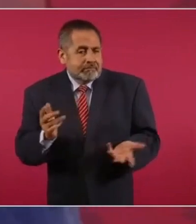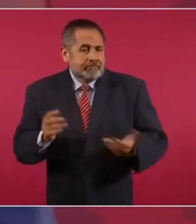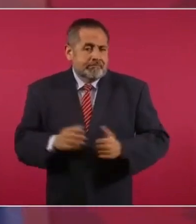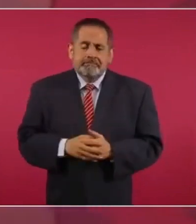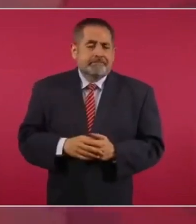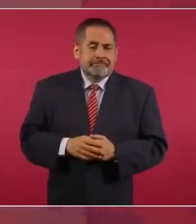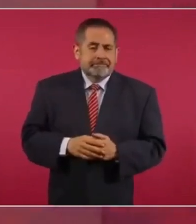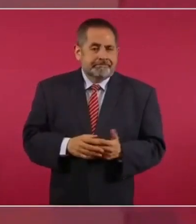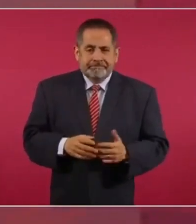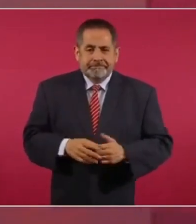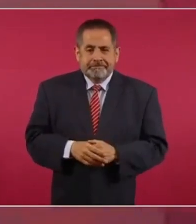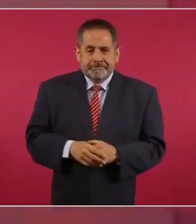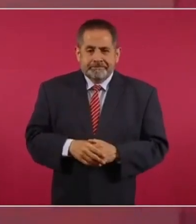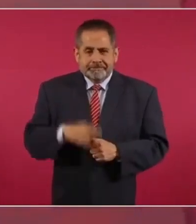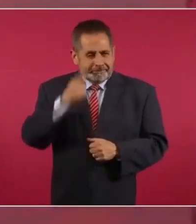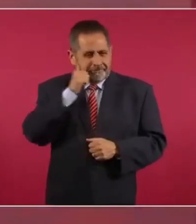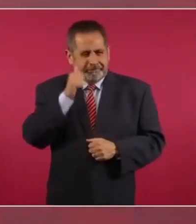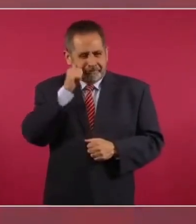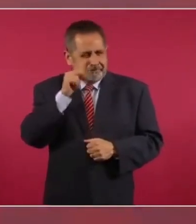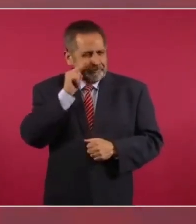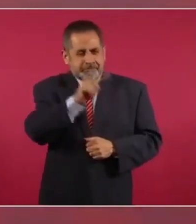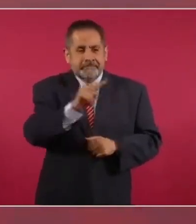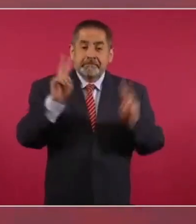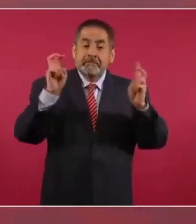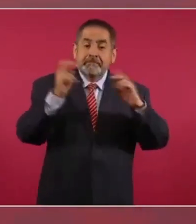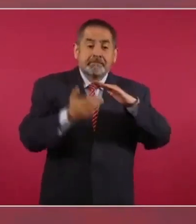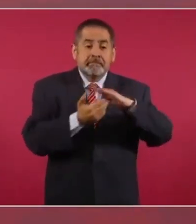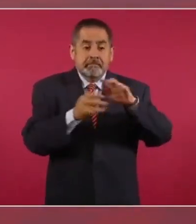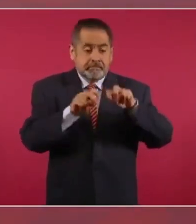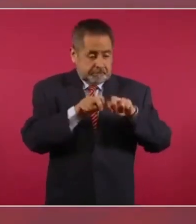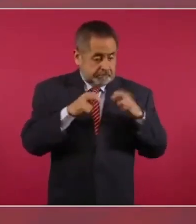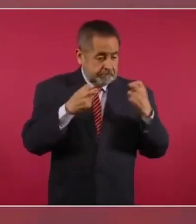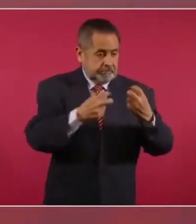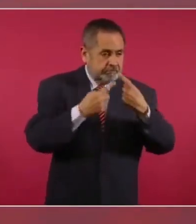vean las mesas de análisis,